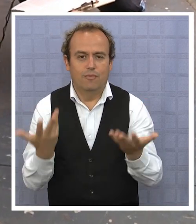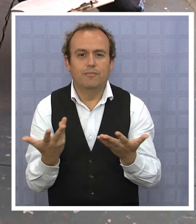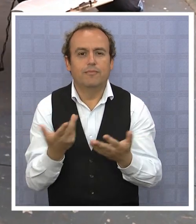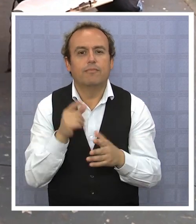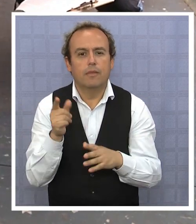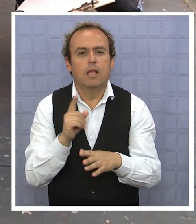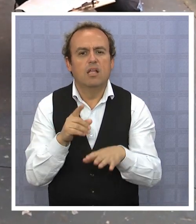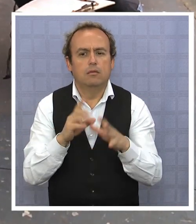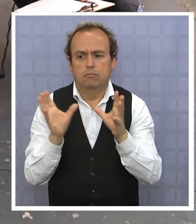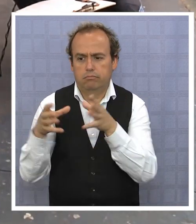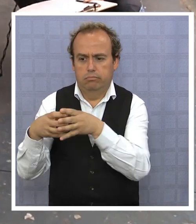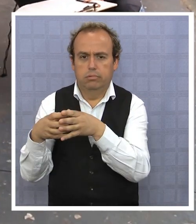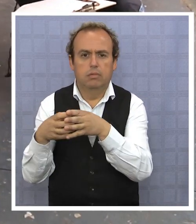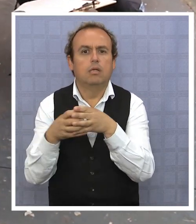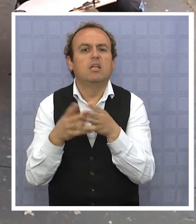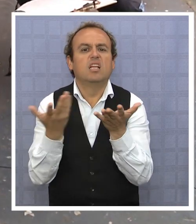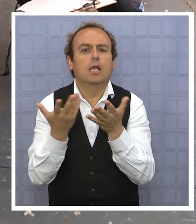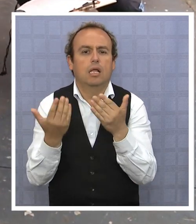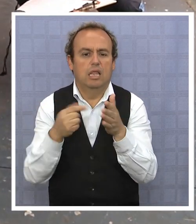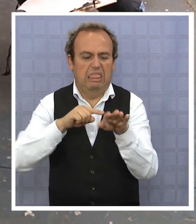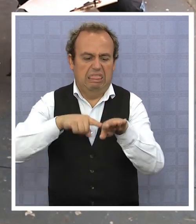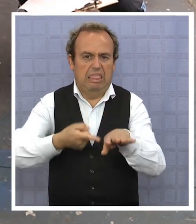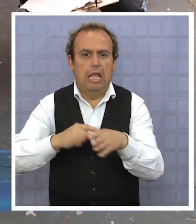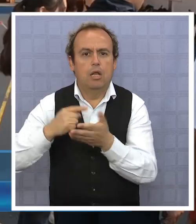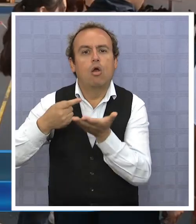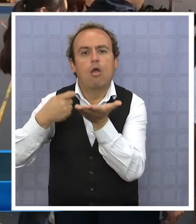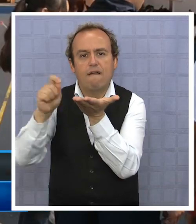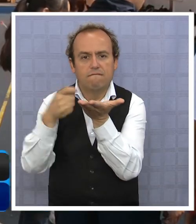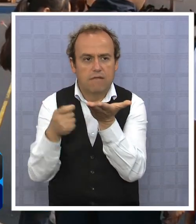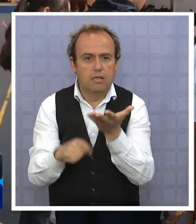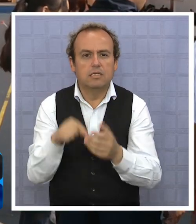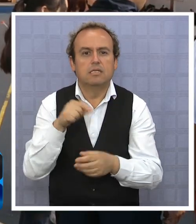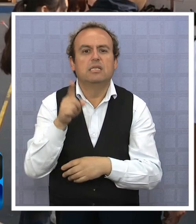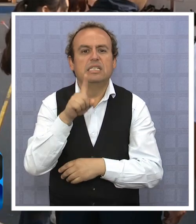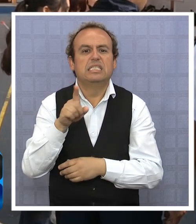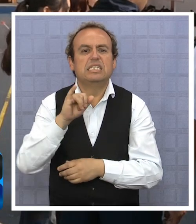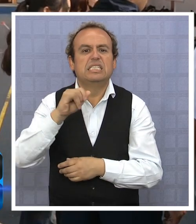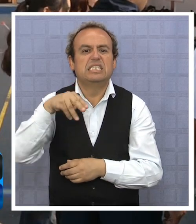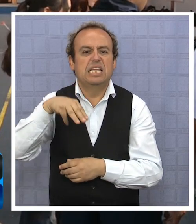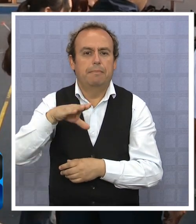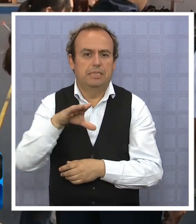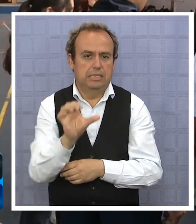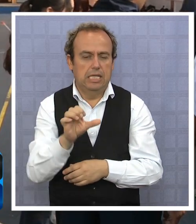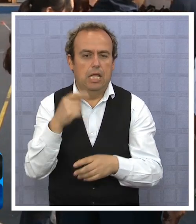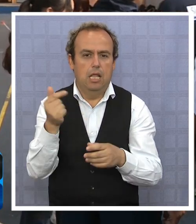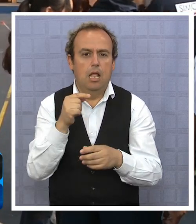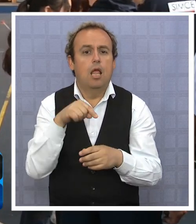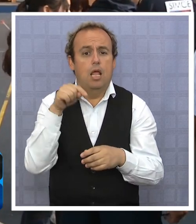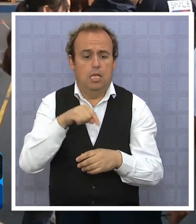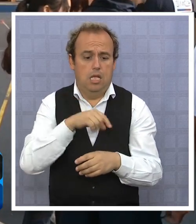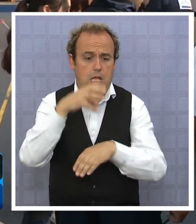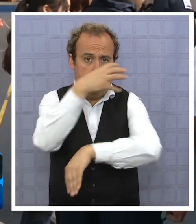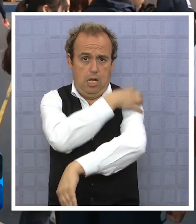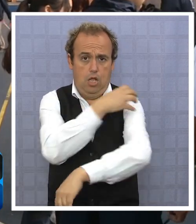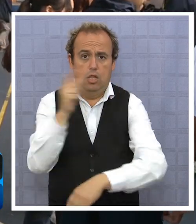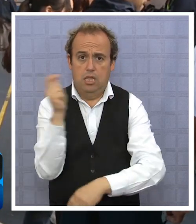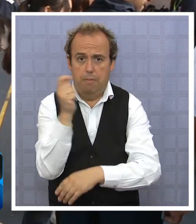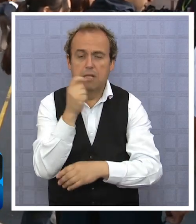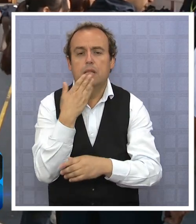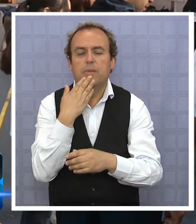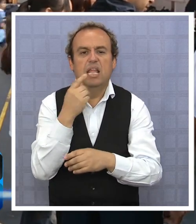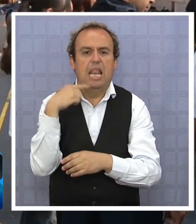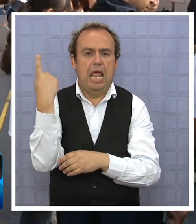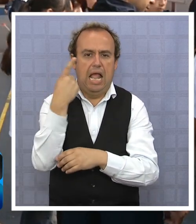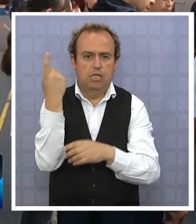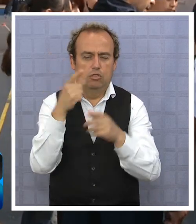encabezamos la parte técnica de las evaluaciones del CIMSE de Educación Física en la región de Tarapacá y a nivel nacional. Es una actividad que está encabezada,